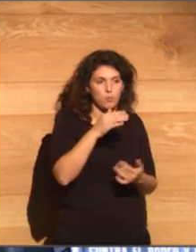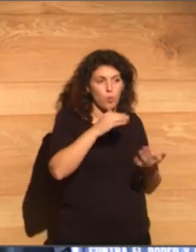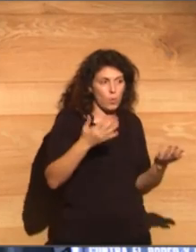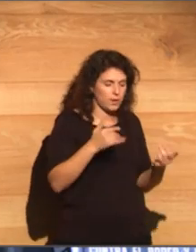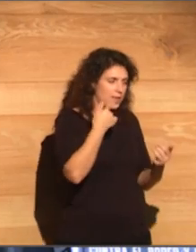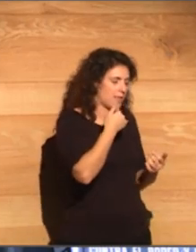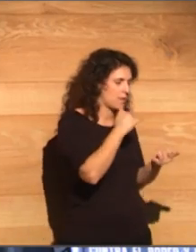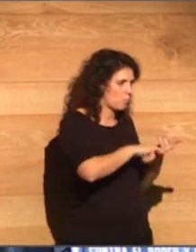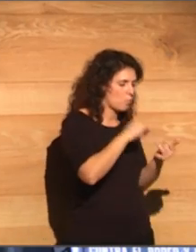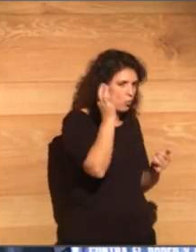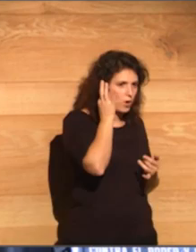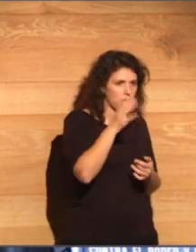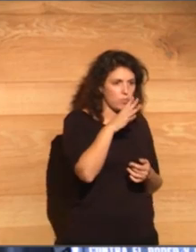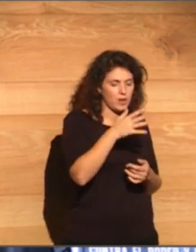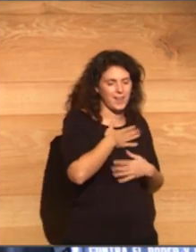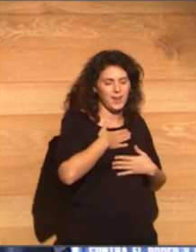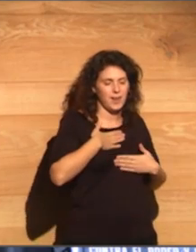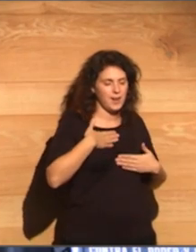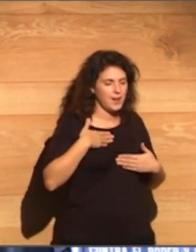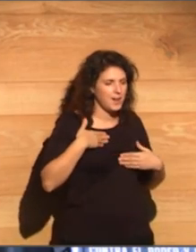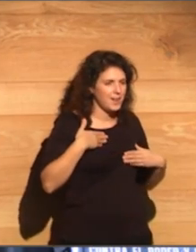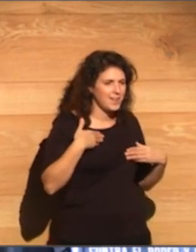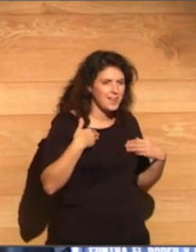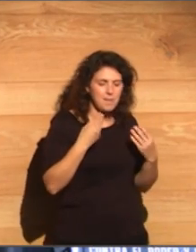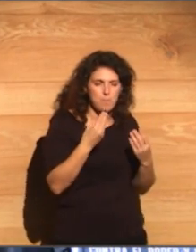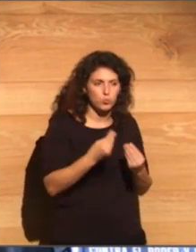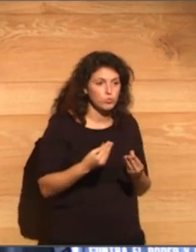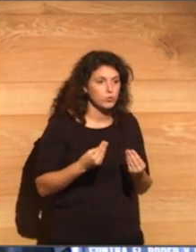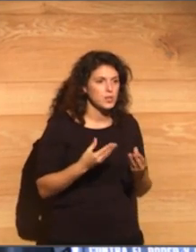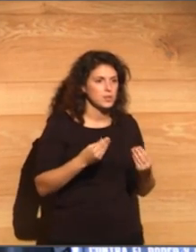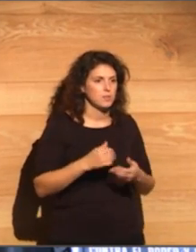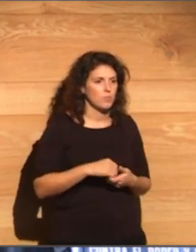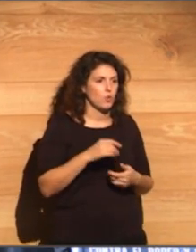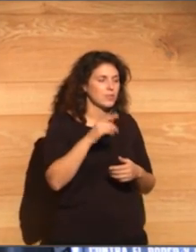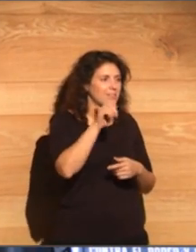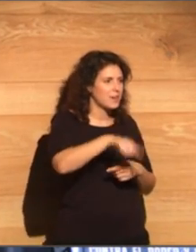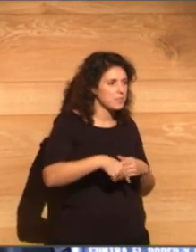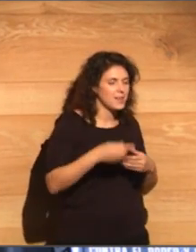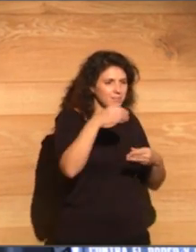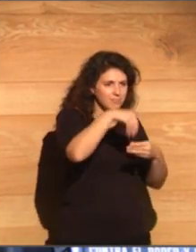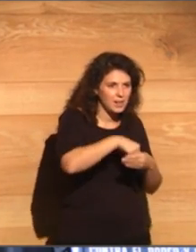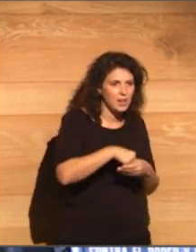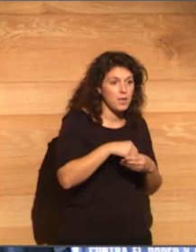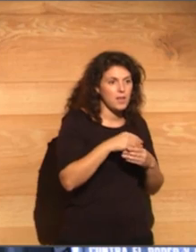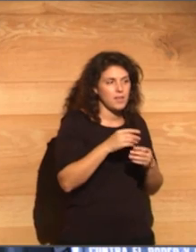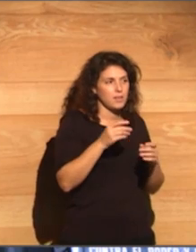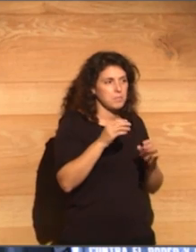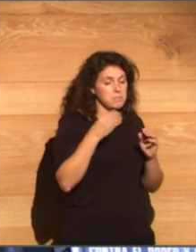que ya lo último que quería, con todos sus depravaciones personales, que encima se metía también profesionalmente a hacer